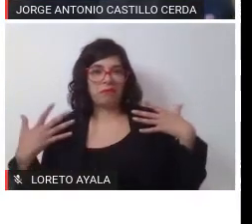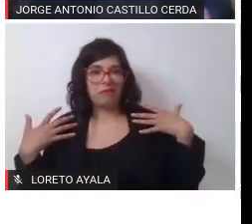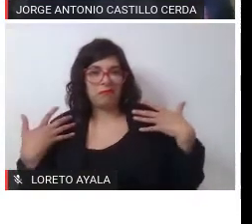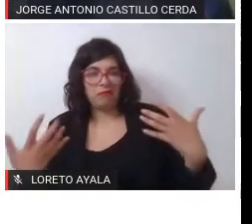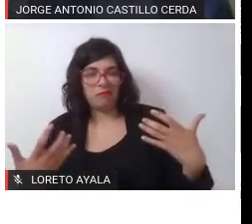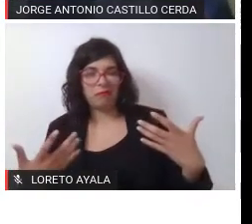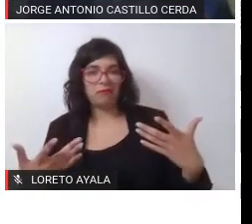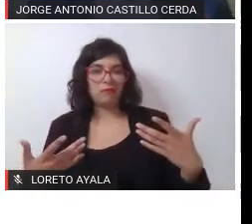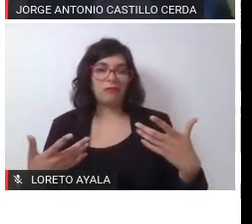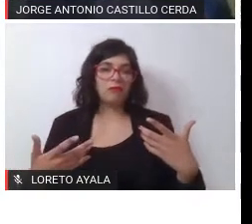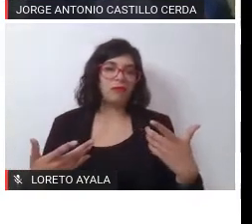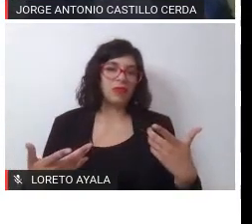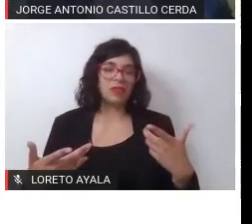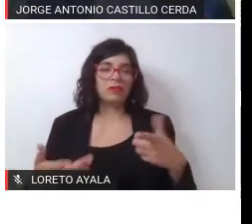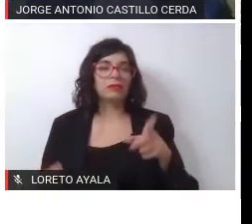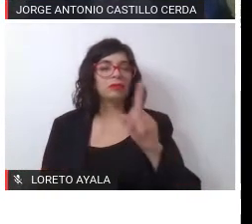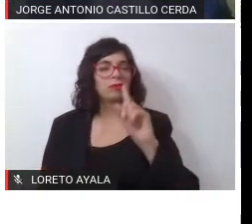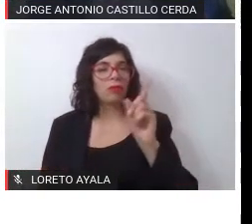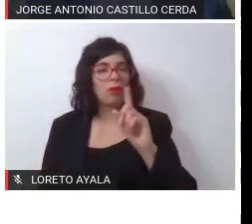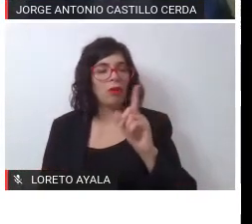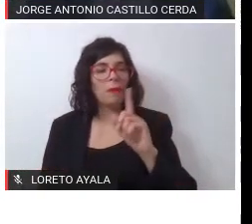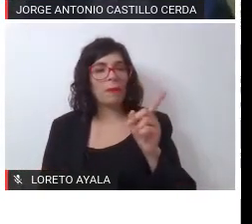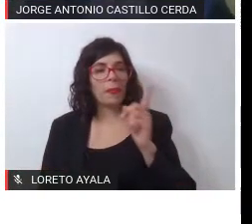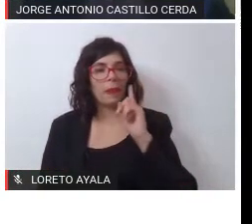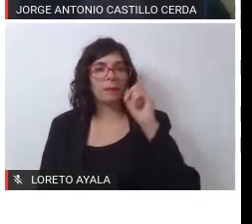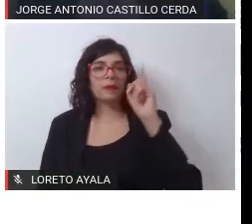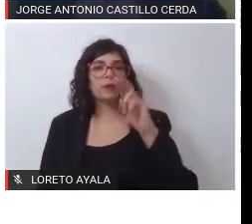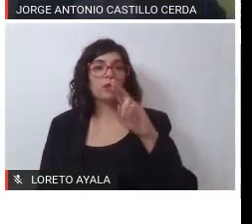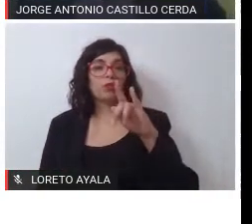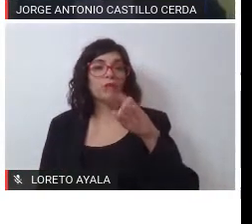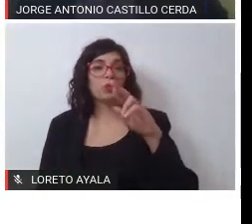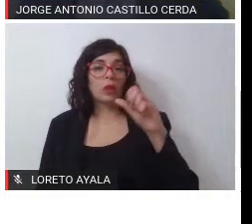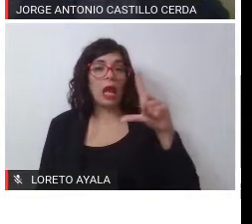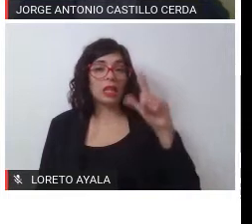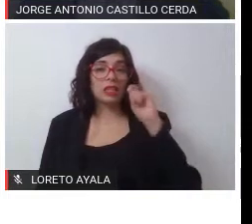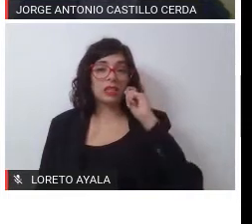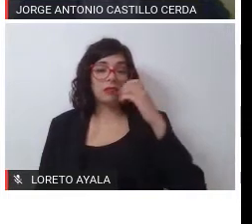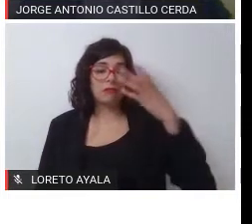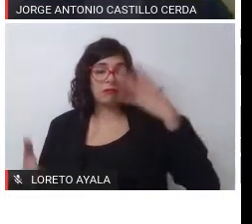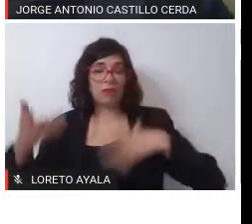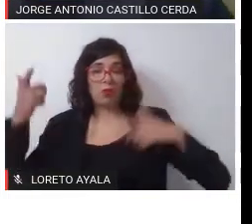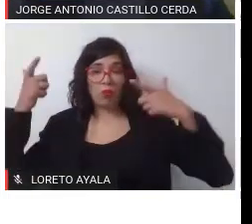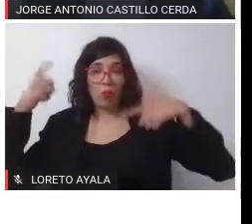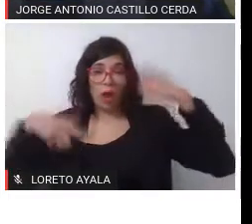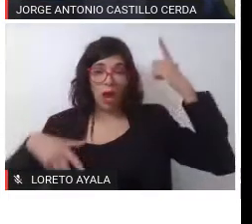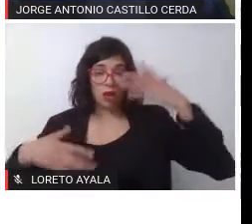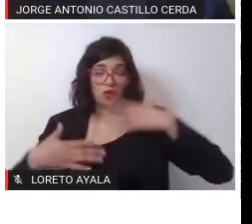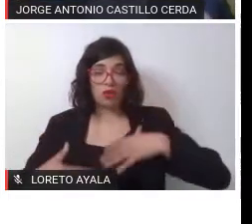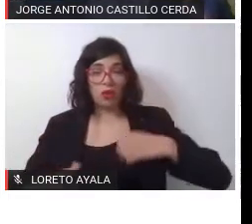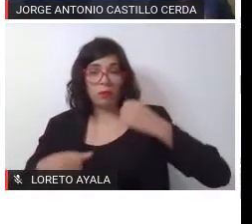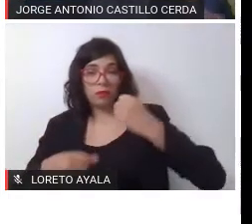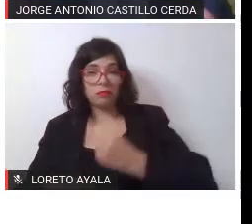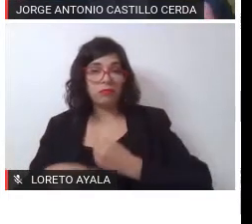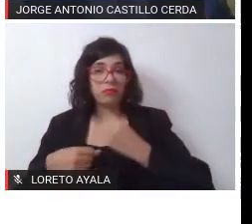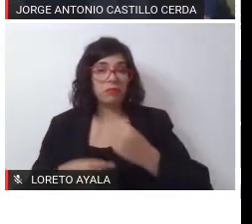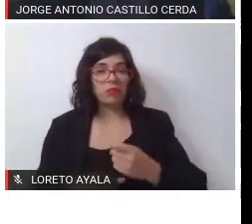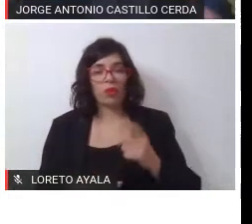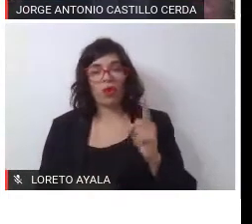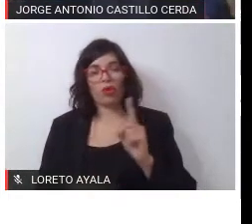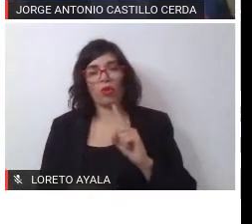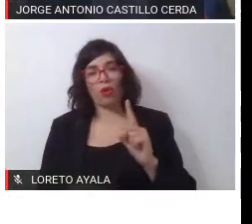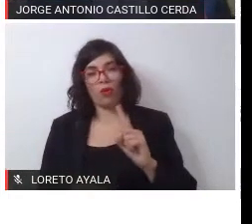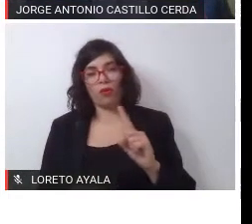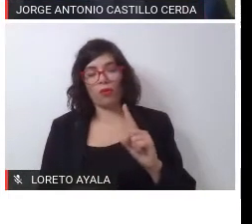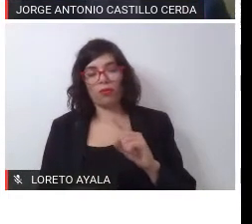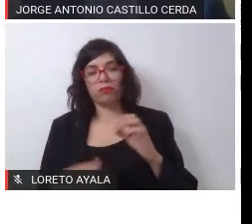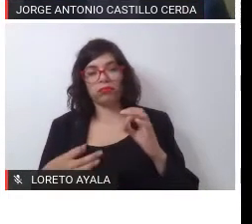quiero caricaturizar la ruralidad, es aquel que anda vestido de huaso. Eso caricaturizamos en